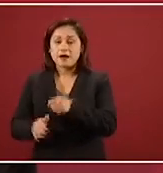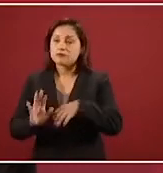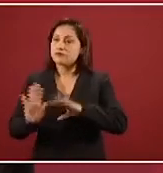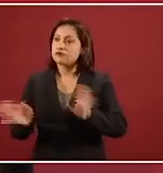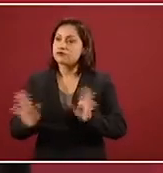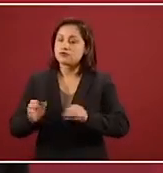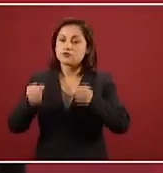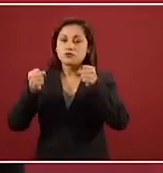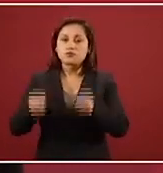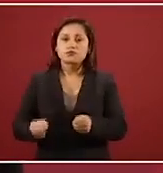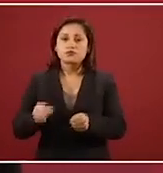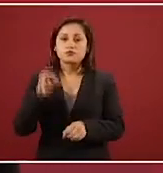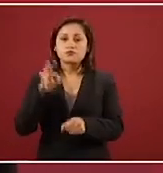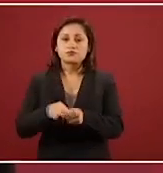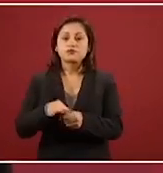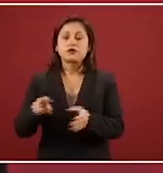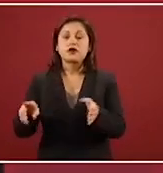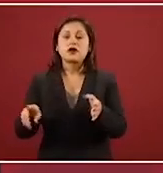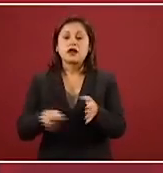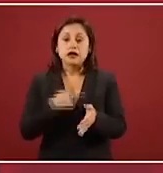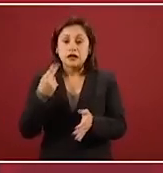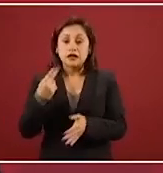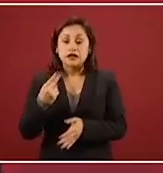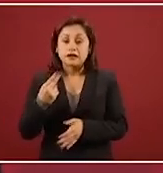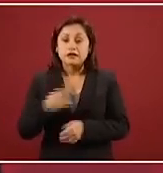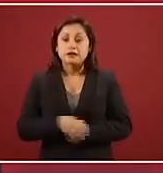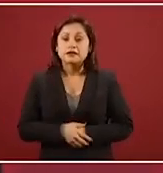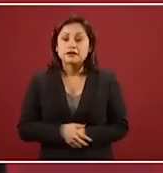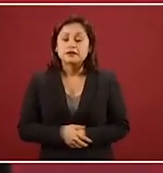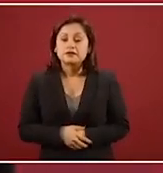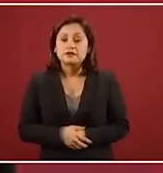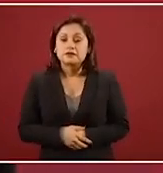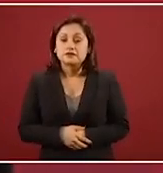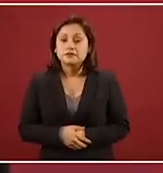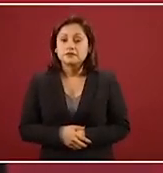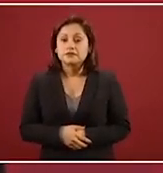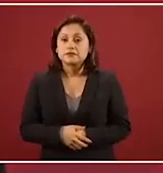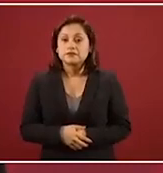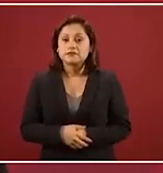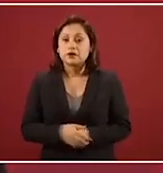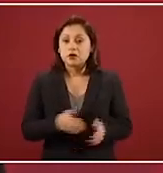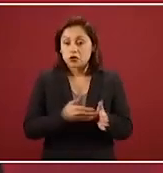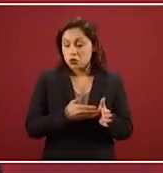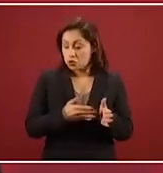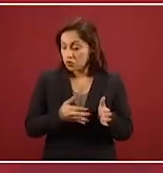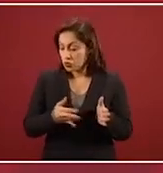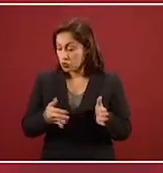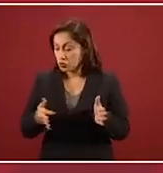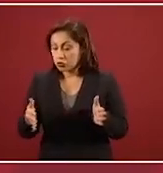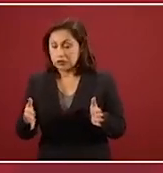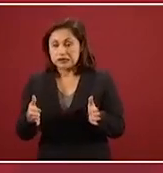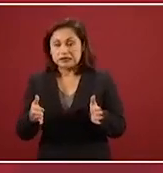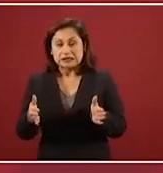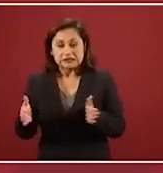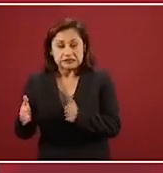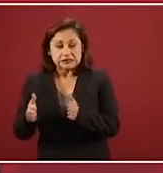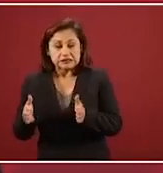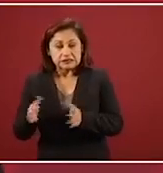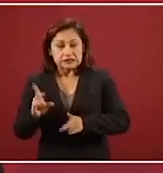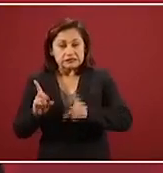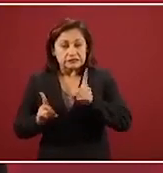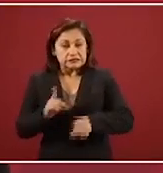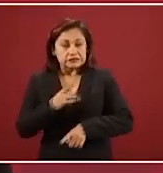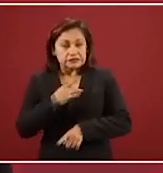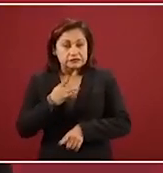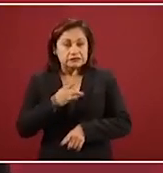de este periodo de incertidumbre, de este periodo, yo diría, no solo de incertidumbre, sino de a los inversionistas que